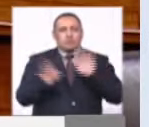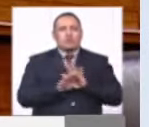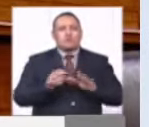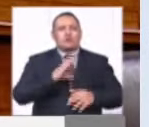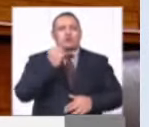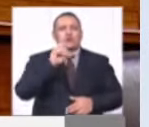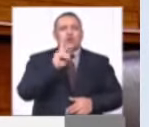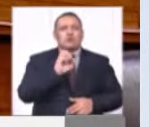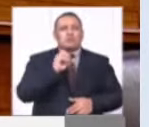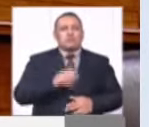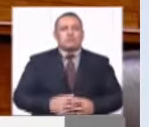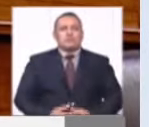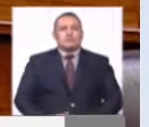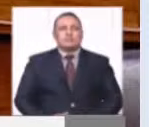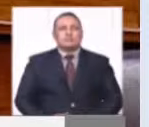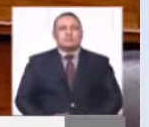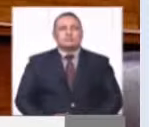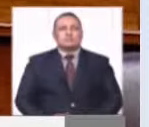Colpayoc.